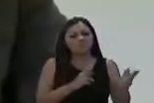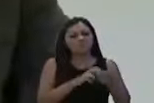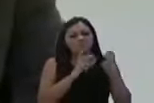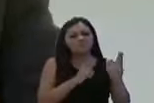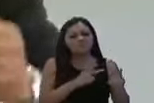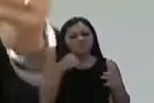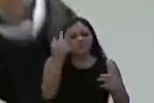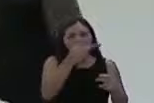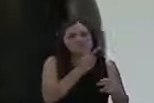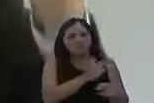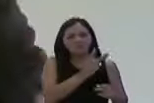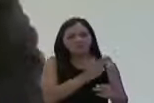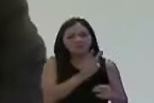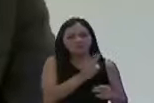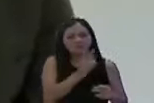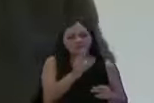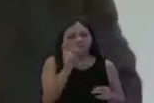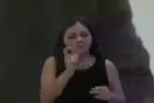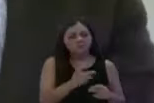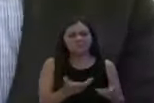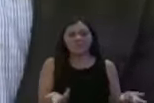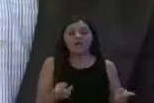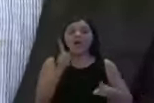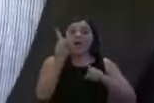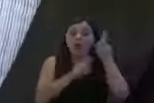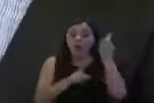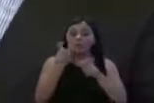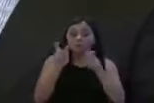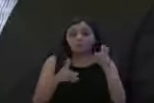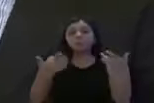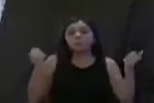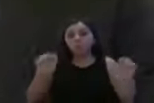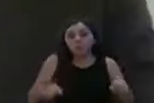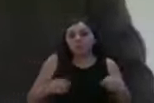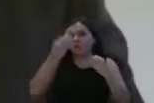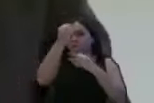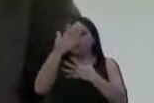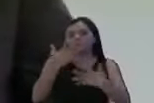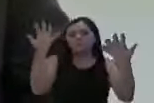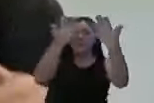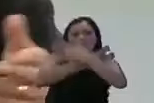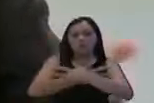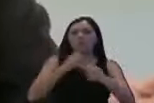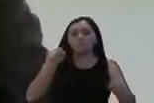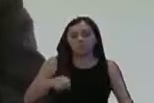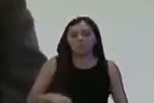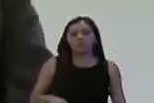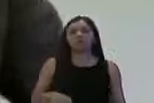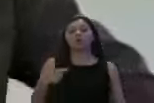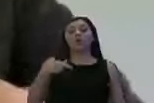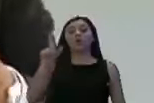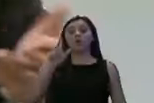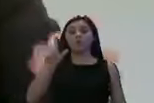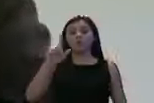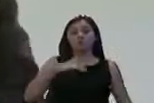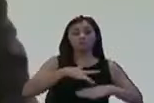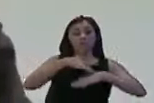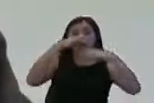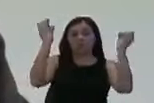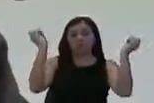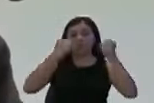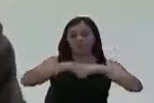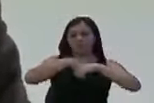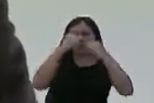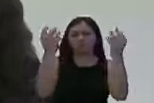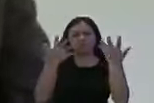gente bien intencionada que tenía muy mala información Hemos llegado el lunes de madrugada hemos tenido Pues